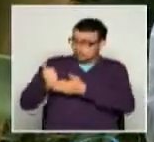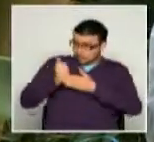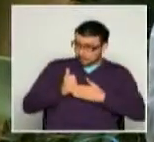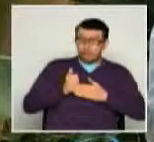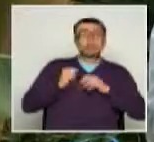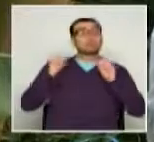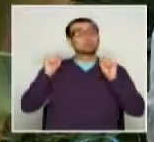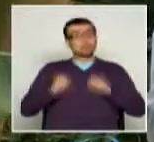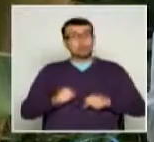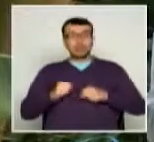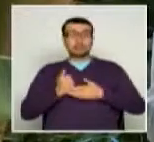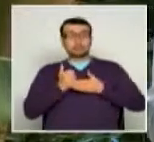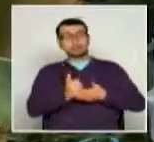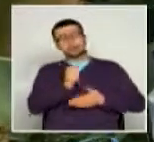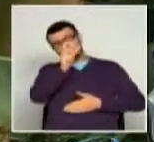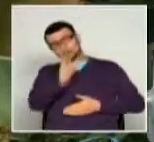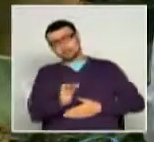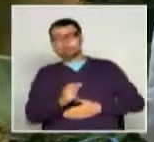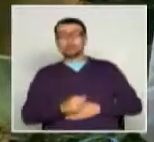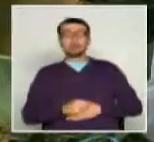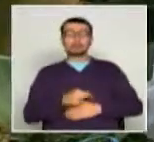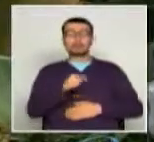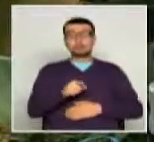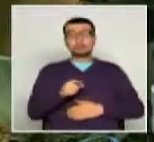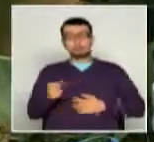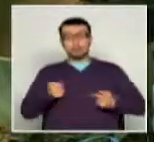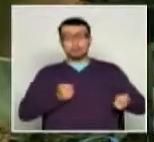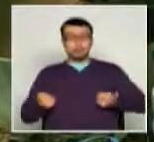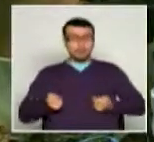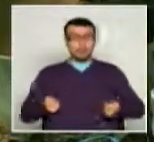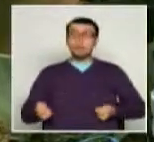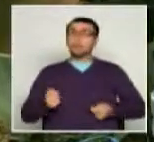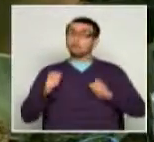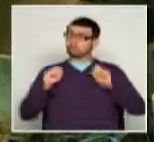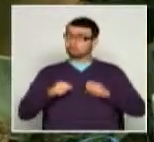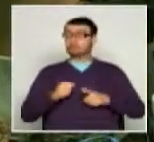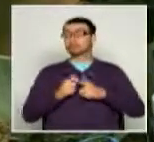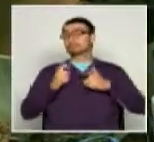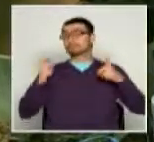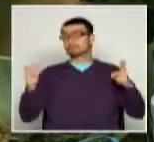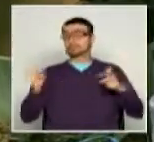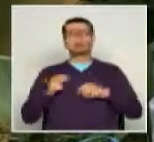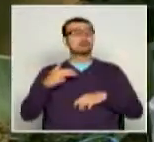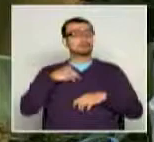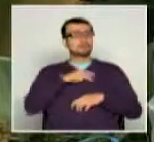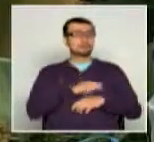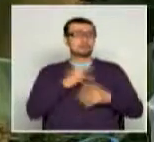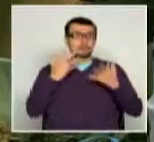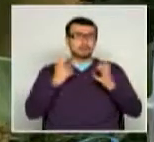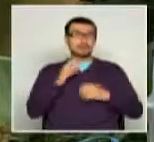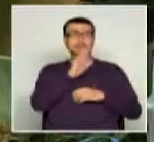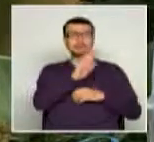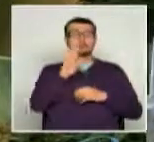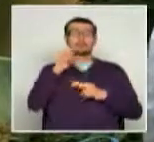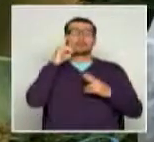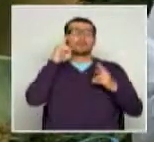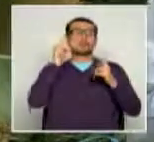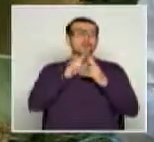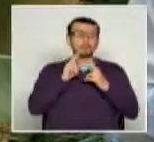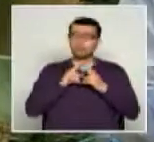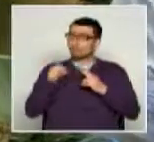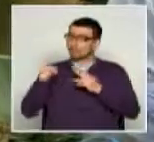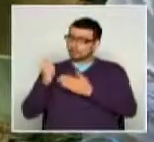poderle ayudar al paciente. El manejo del dolor es muy amplio y queremos que todos ustedes conozcan estas